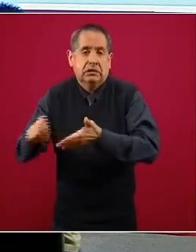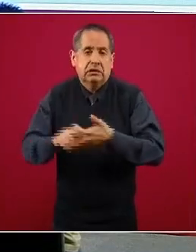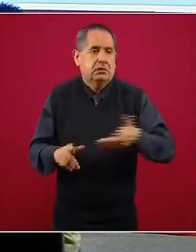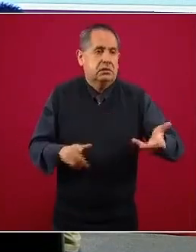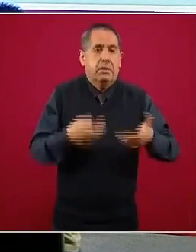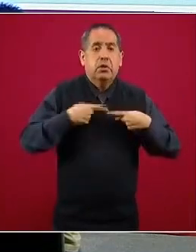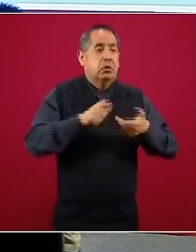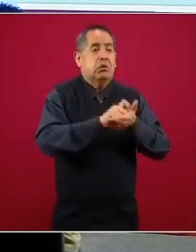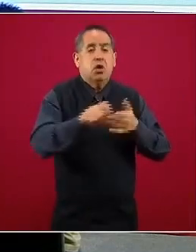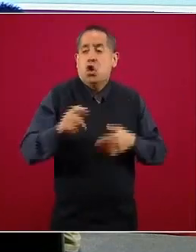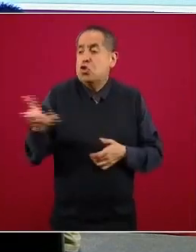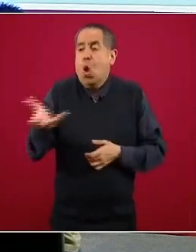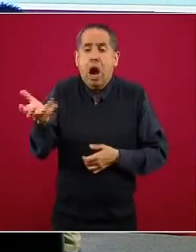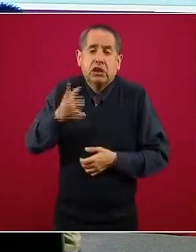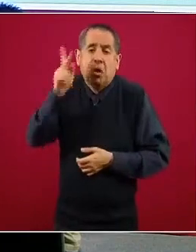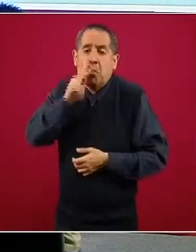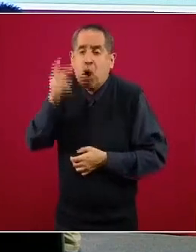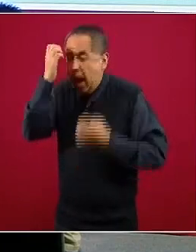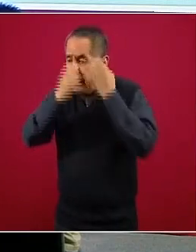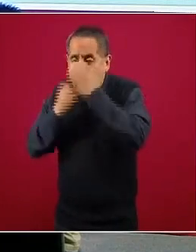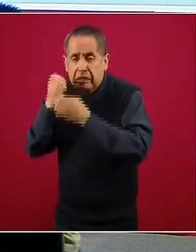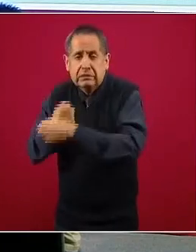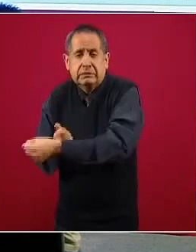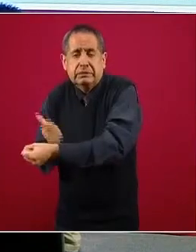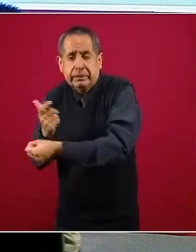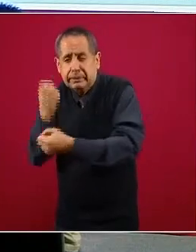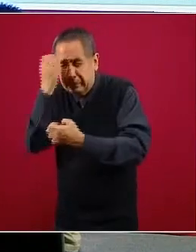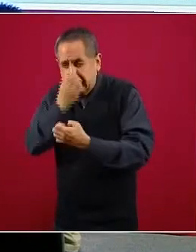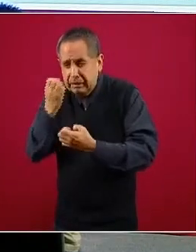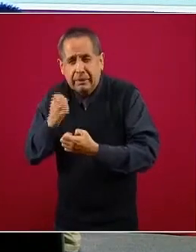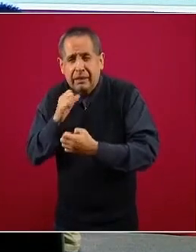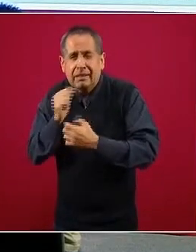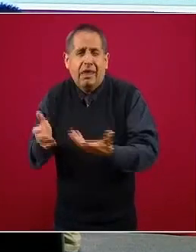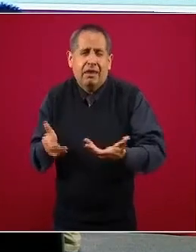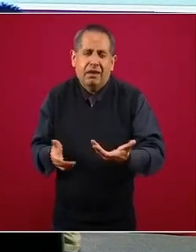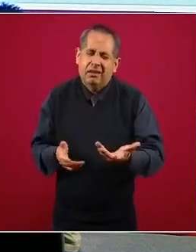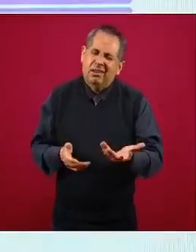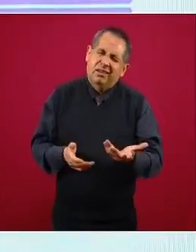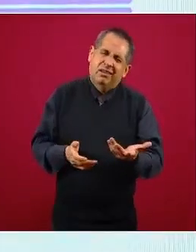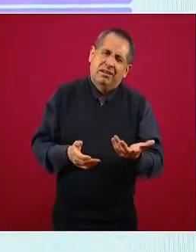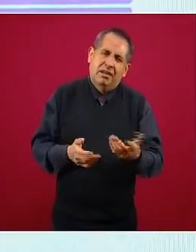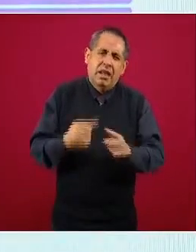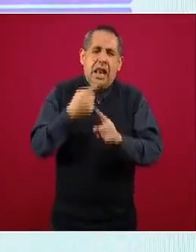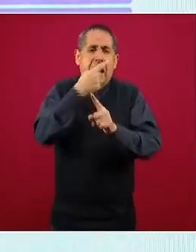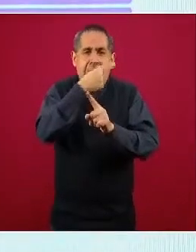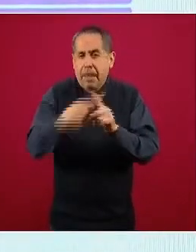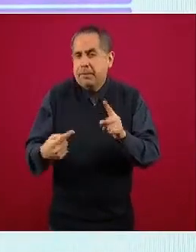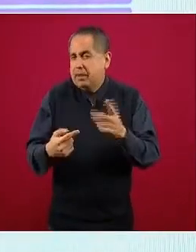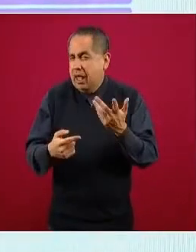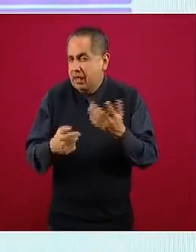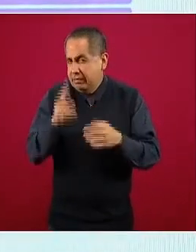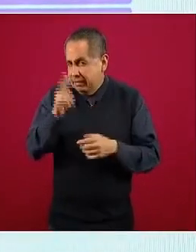dicen que no se hacen pruebas. Tenemos la mitad de la realidad